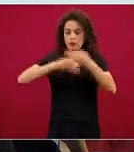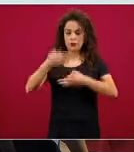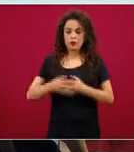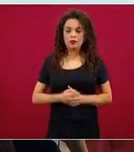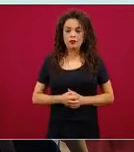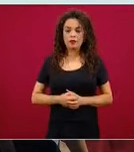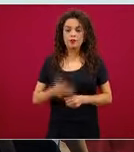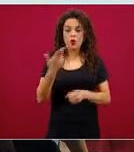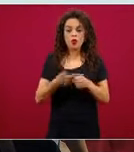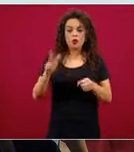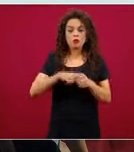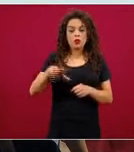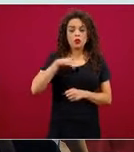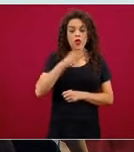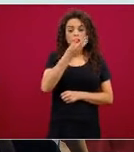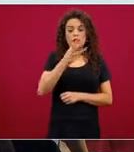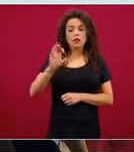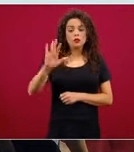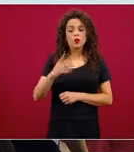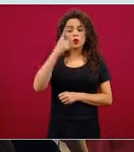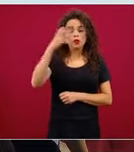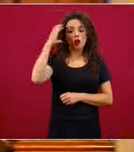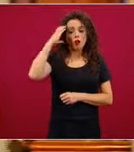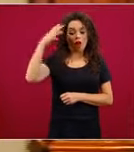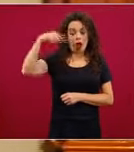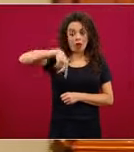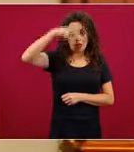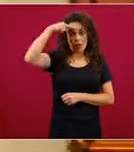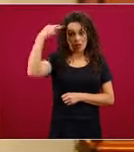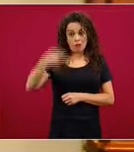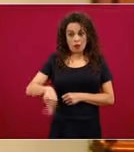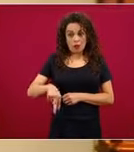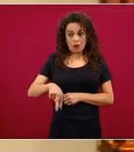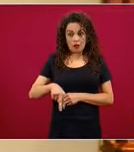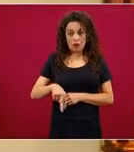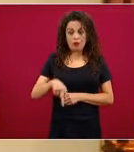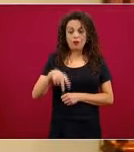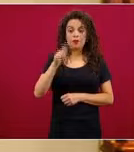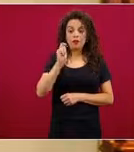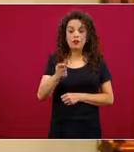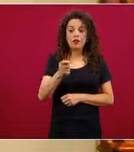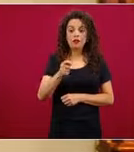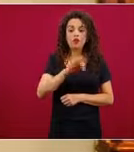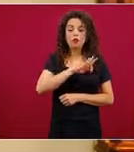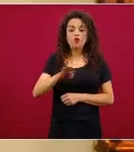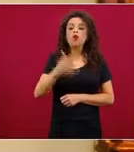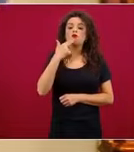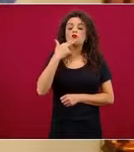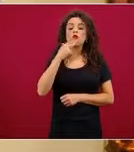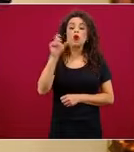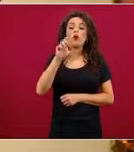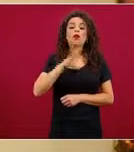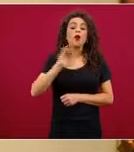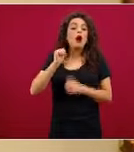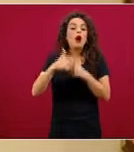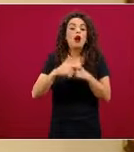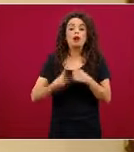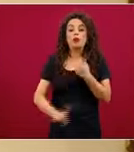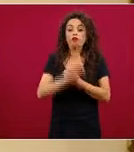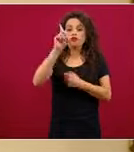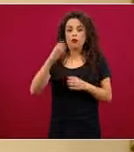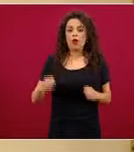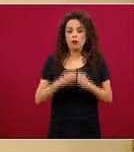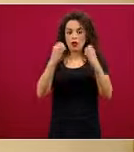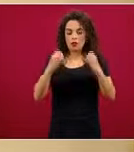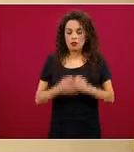tienen 351 camas hoy en México que están identificados, que pueden ser operativos en caso de una emergencia y que muchos de ellos se han